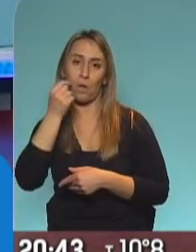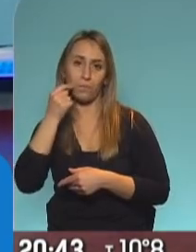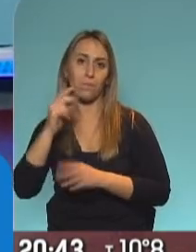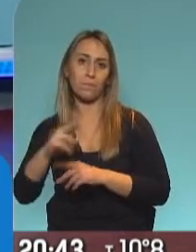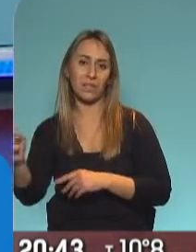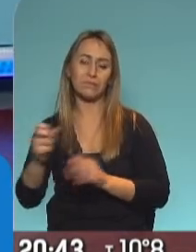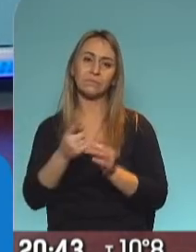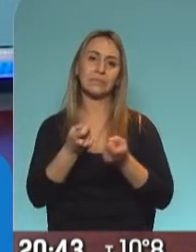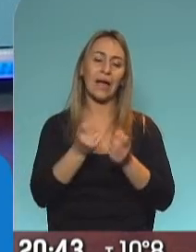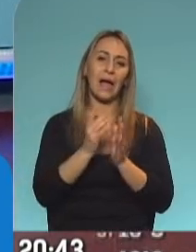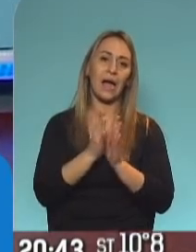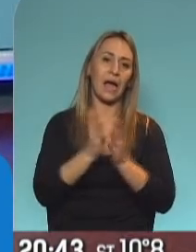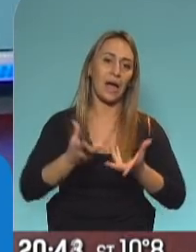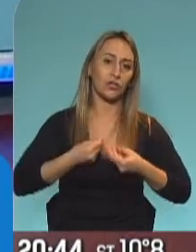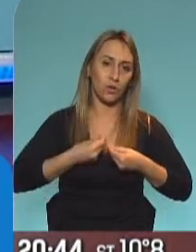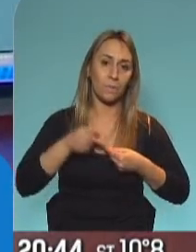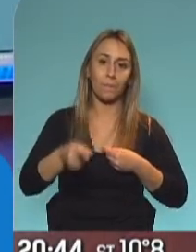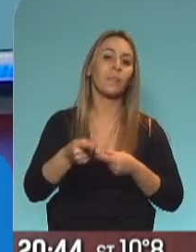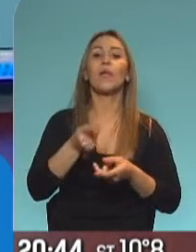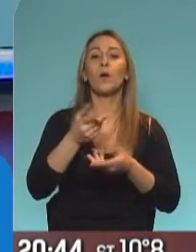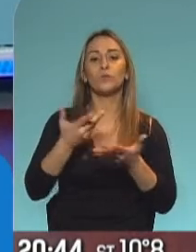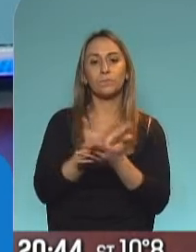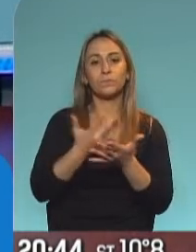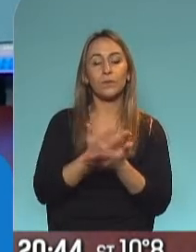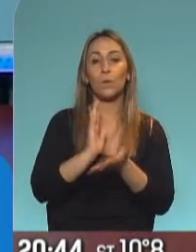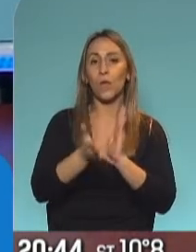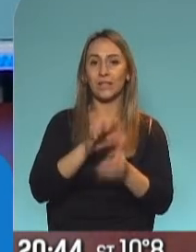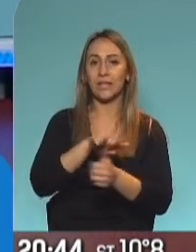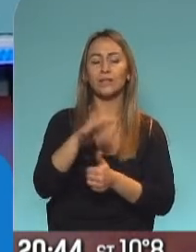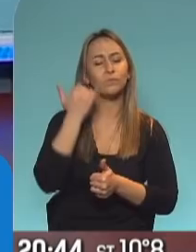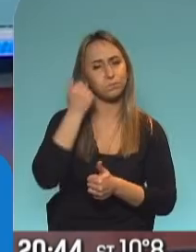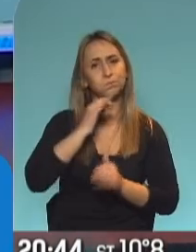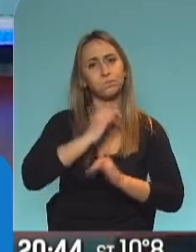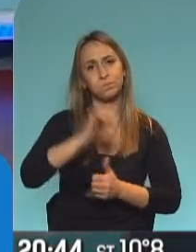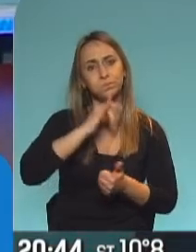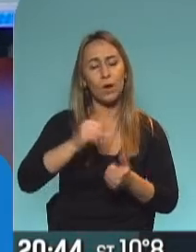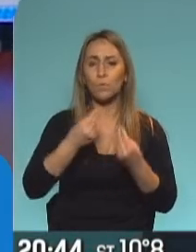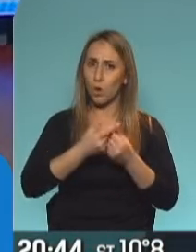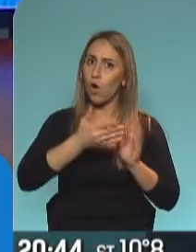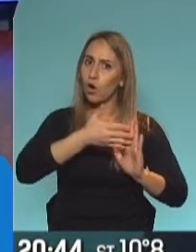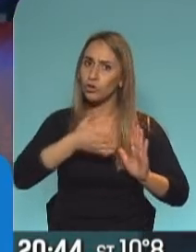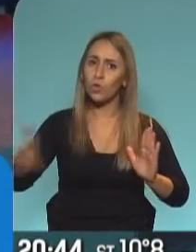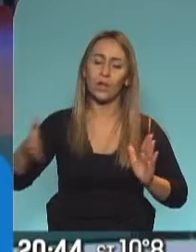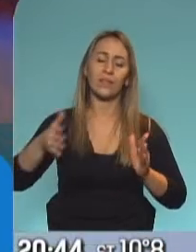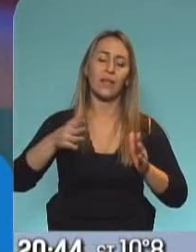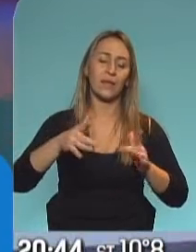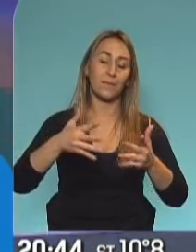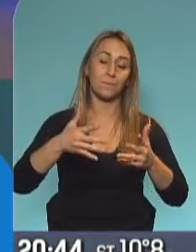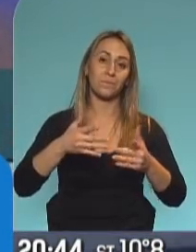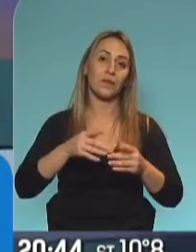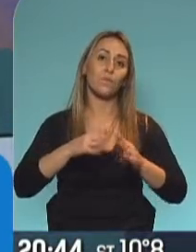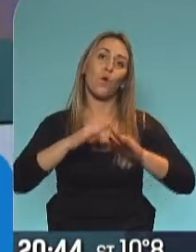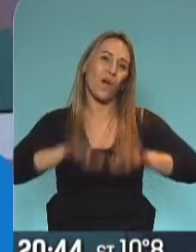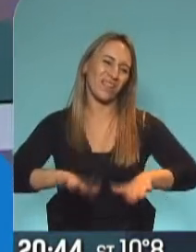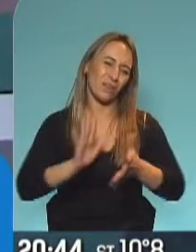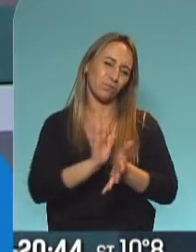ayuda. Jazmín, víctima de violencia de género, algo que se ha denunciado y mucho a lo largo de todo este tiempo, de lo mal llamado cuarentena,